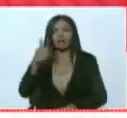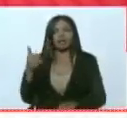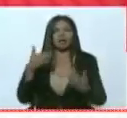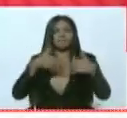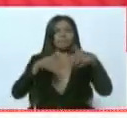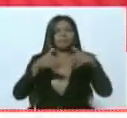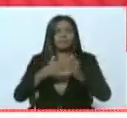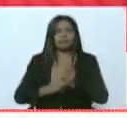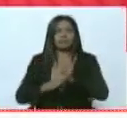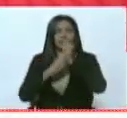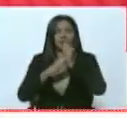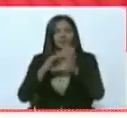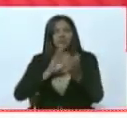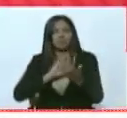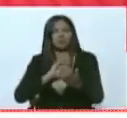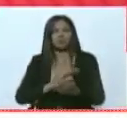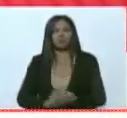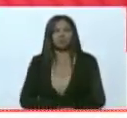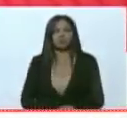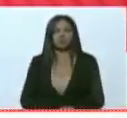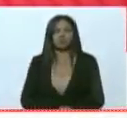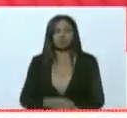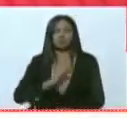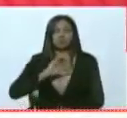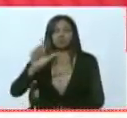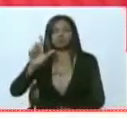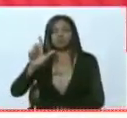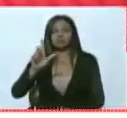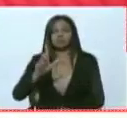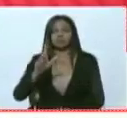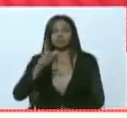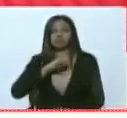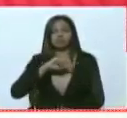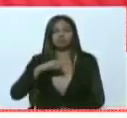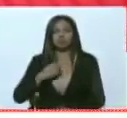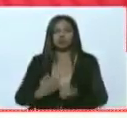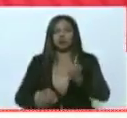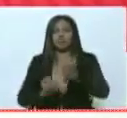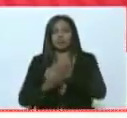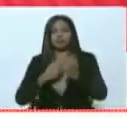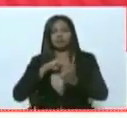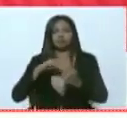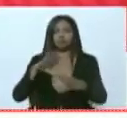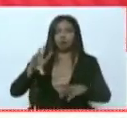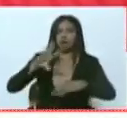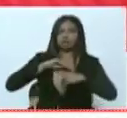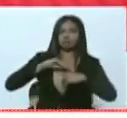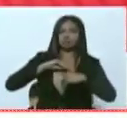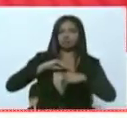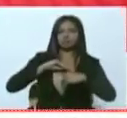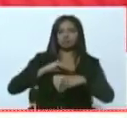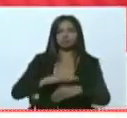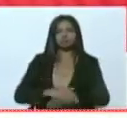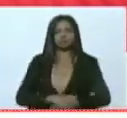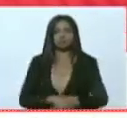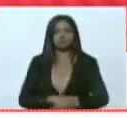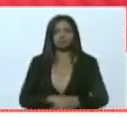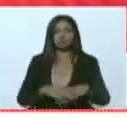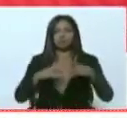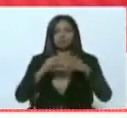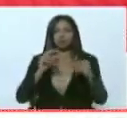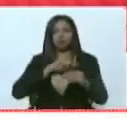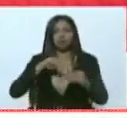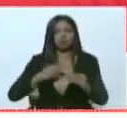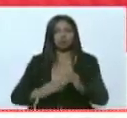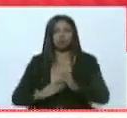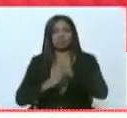militante, dirigente, líder del Partido Socialista Unido de Venezuela en las bases debe asumir. Todos nuestros